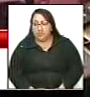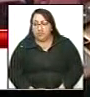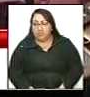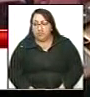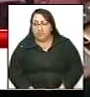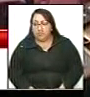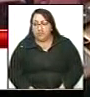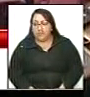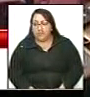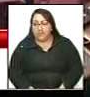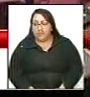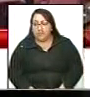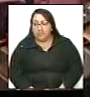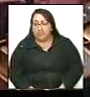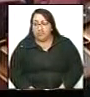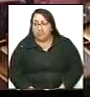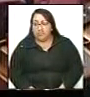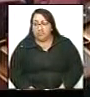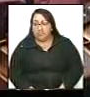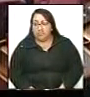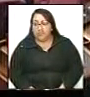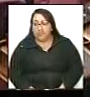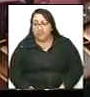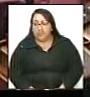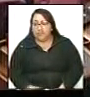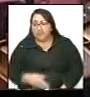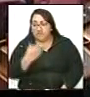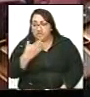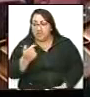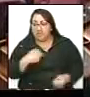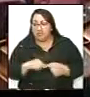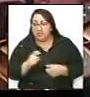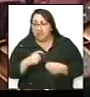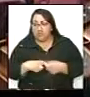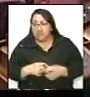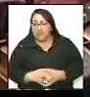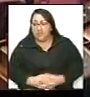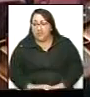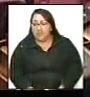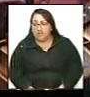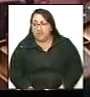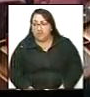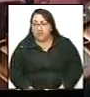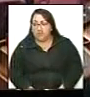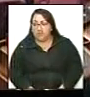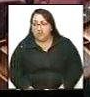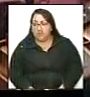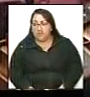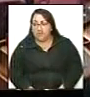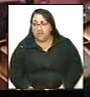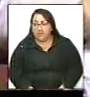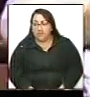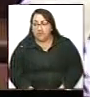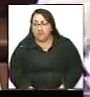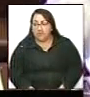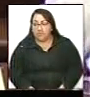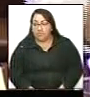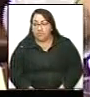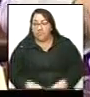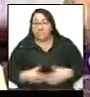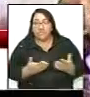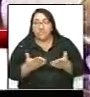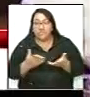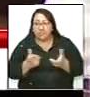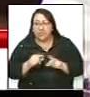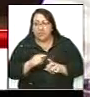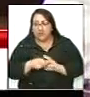Gracias, señor defensor. Agradecemos su presencia y participación ante esta comisión y los invitamos a retirarse